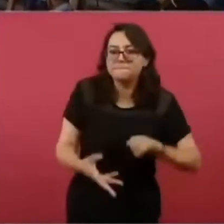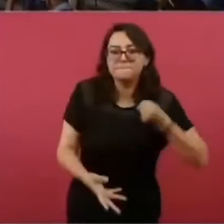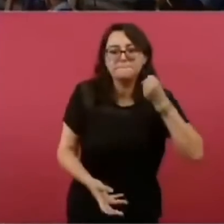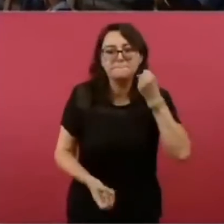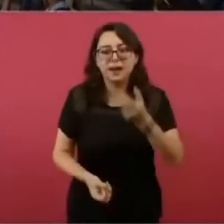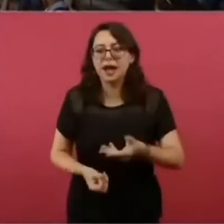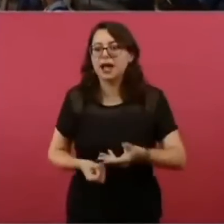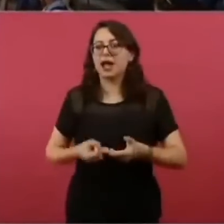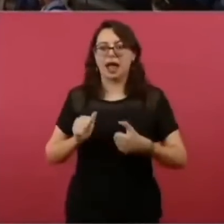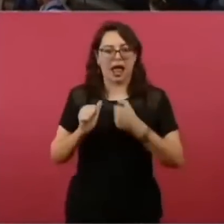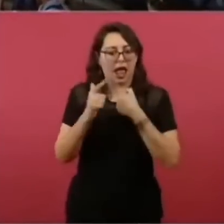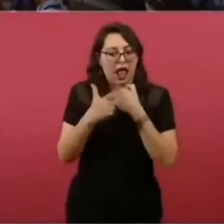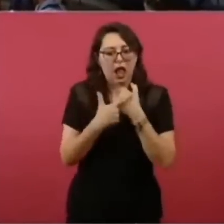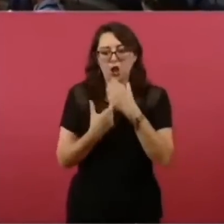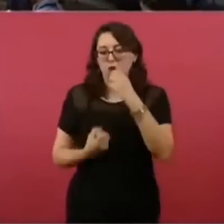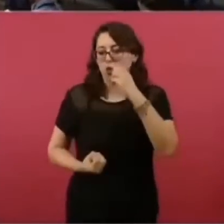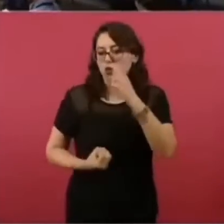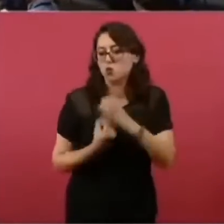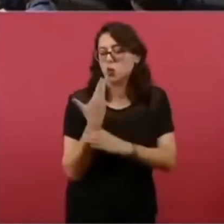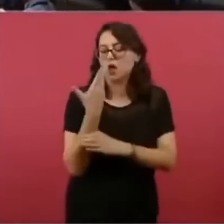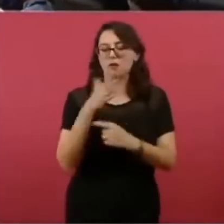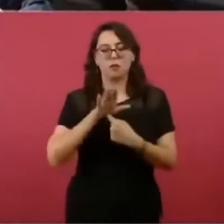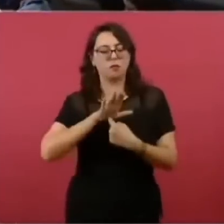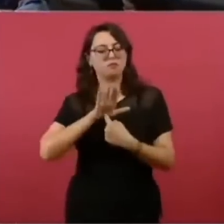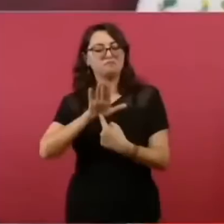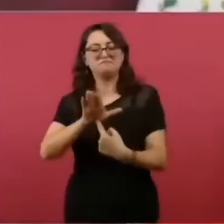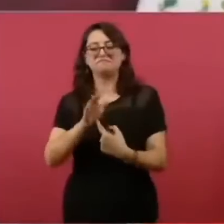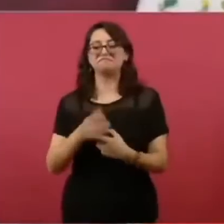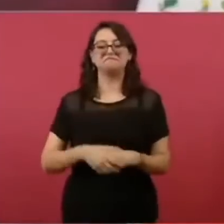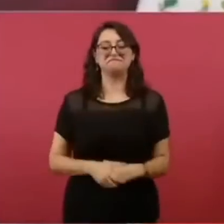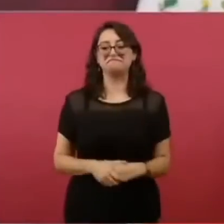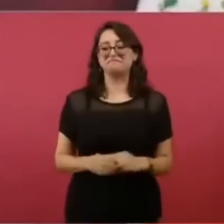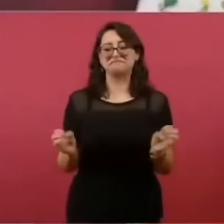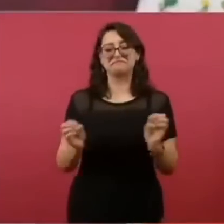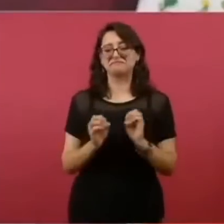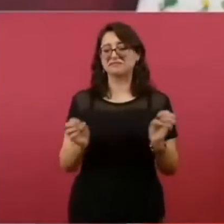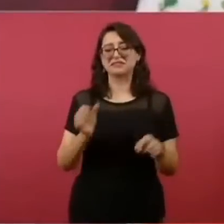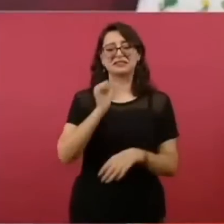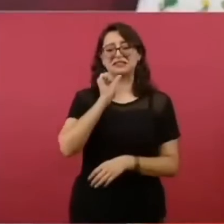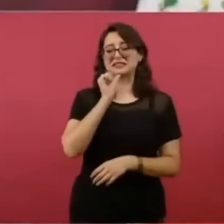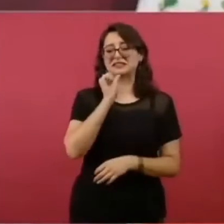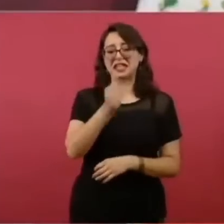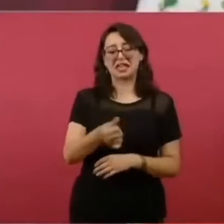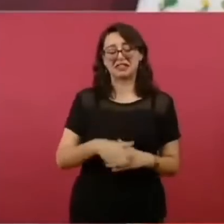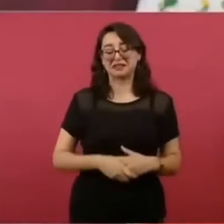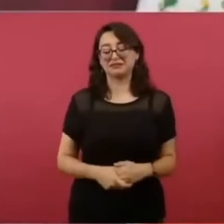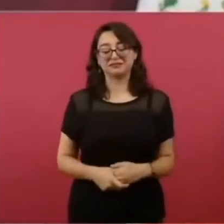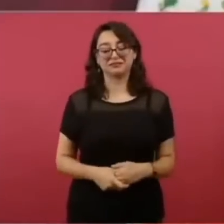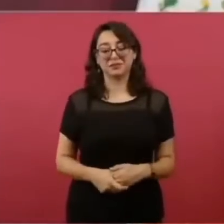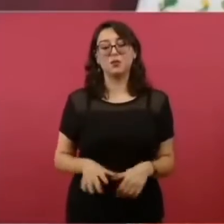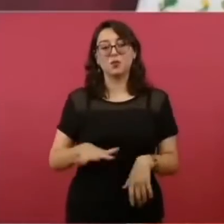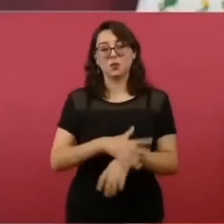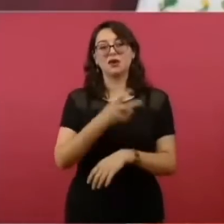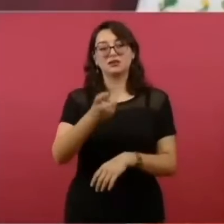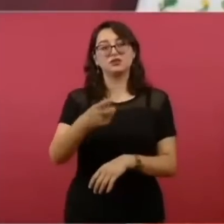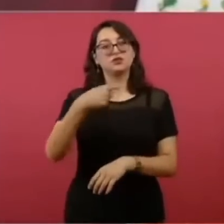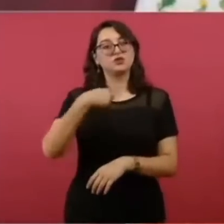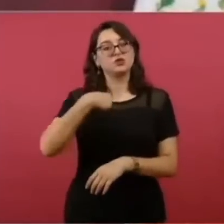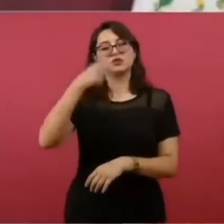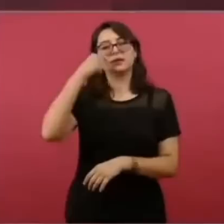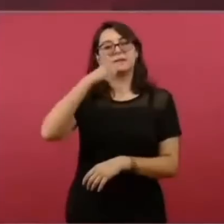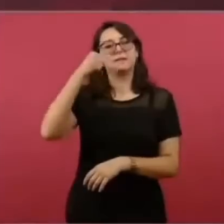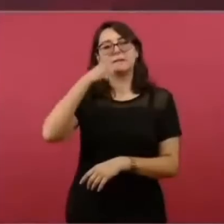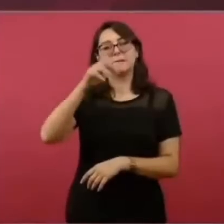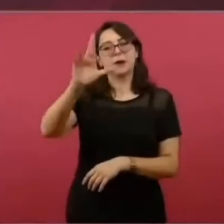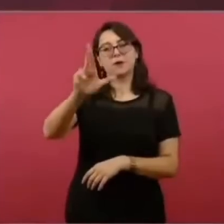Siempre recuerdo la frase de ese crítico literario ruso,